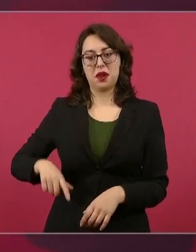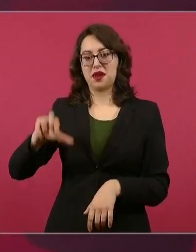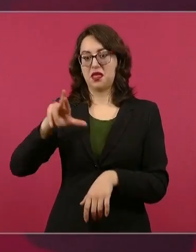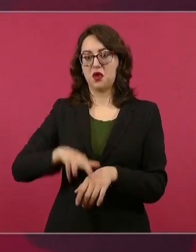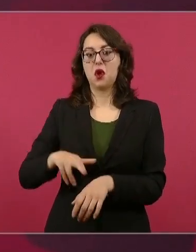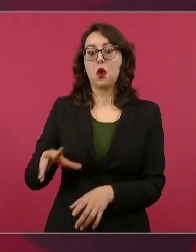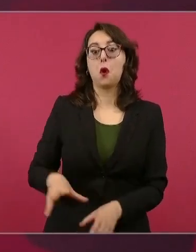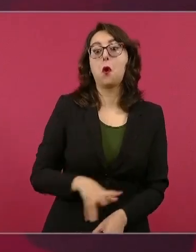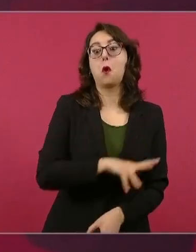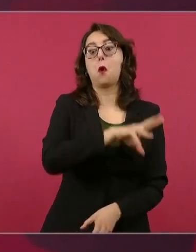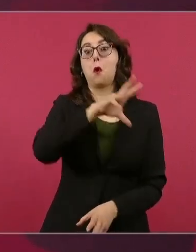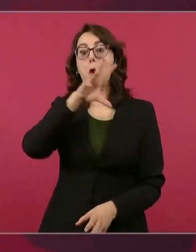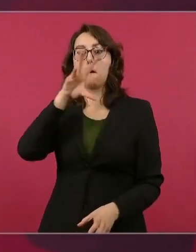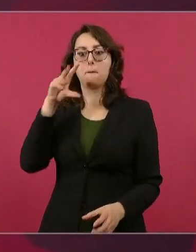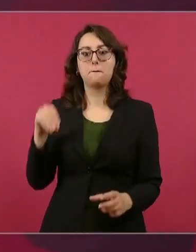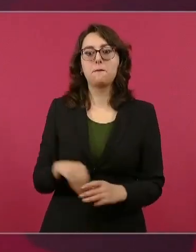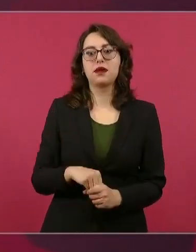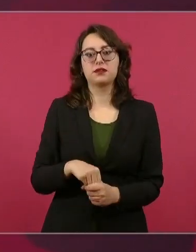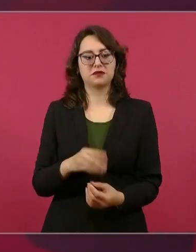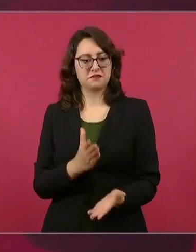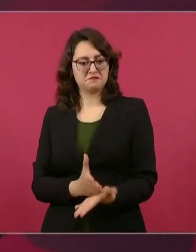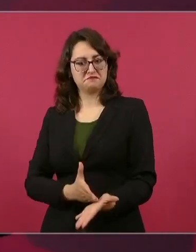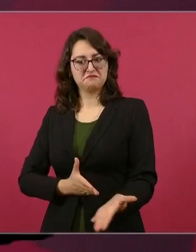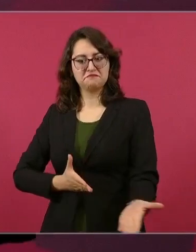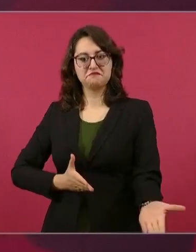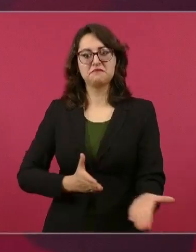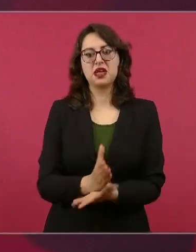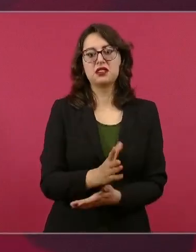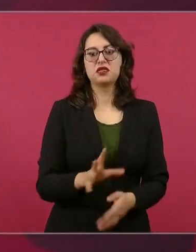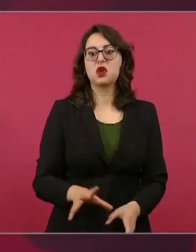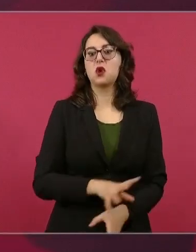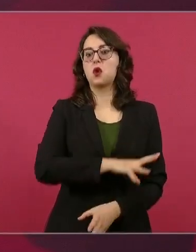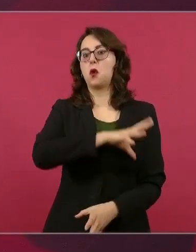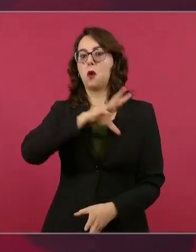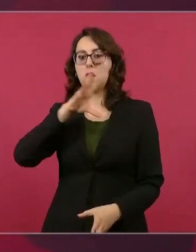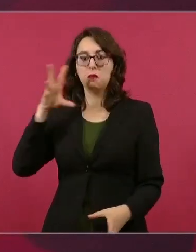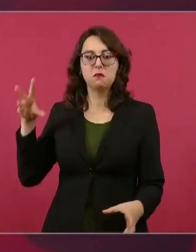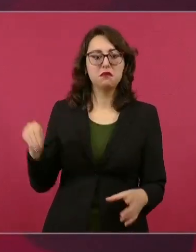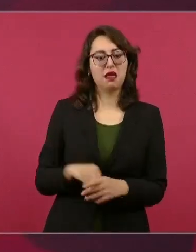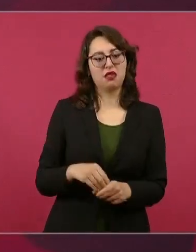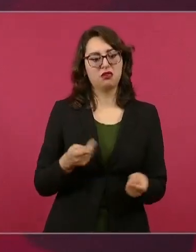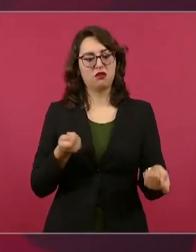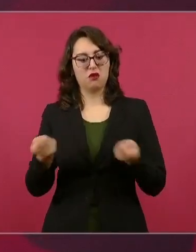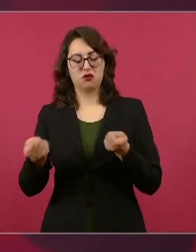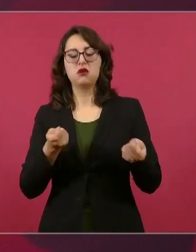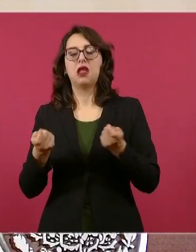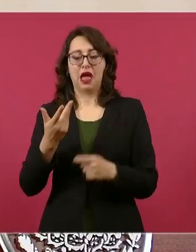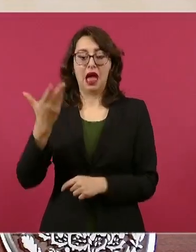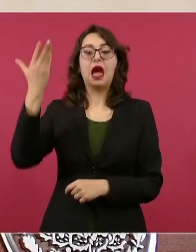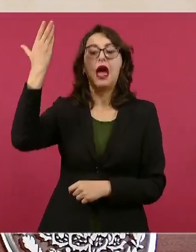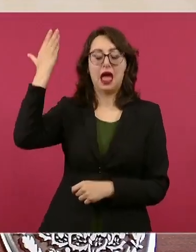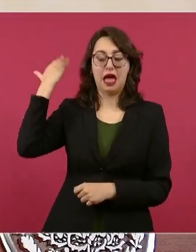Entonces, lo que le están reclamando, lo que le están pidiendo,